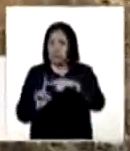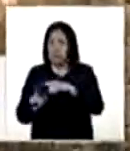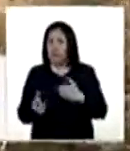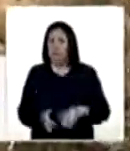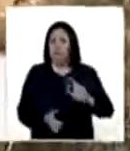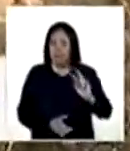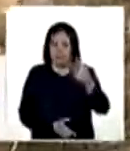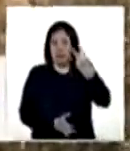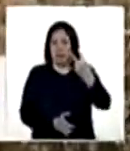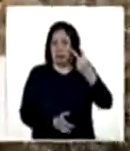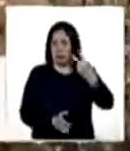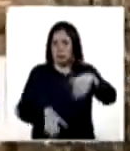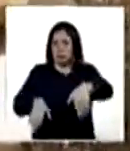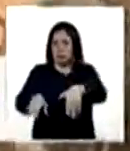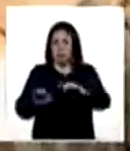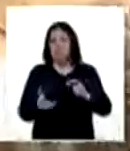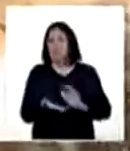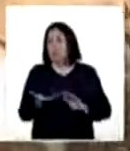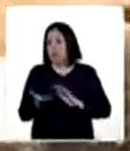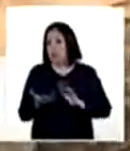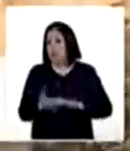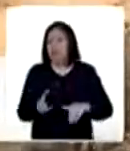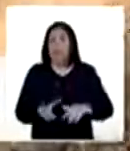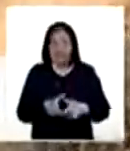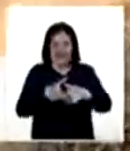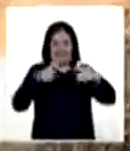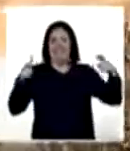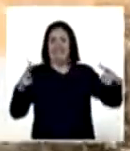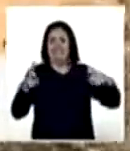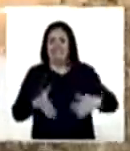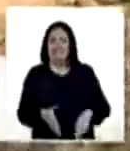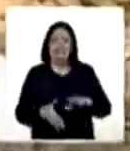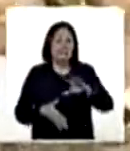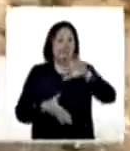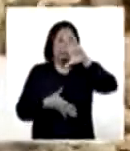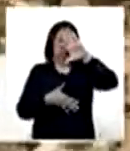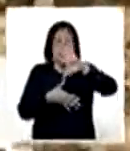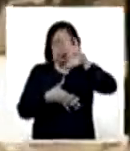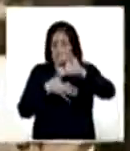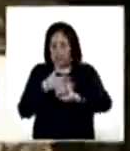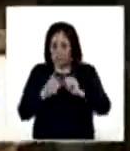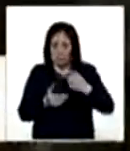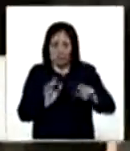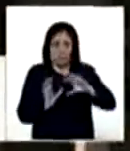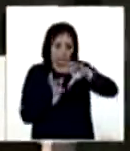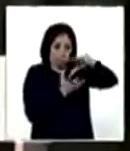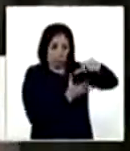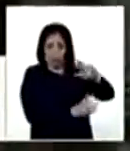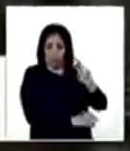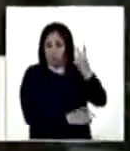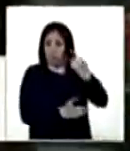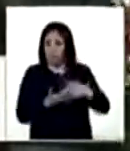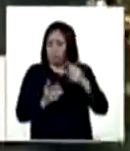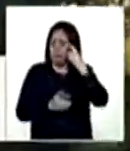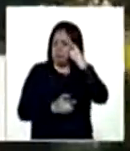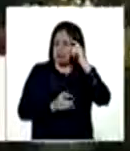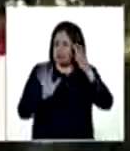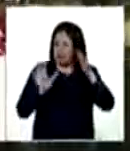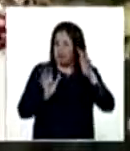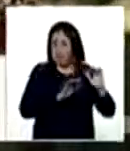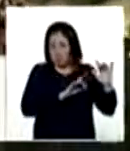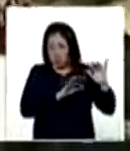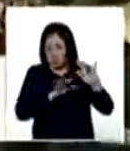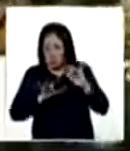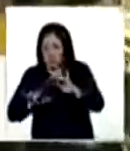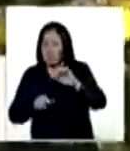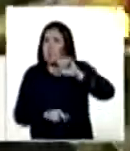de Sudamérica, perdón, el más grande de Sudamérica y el segundo más grande del mundo. Se calcula que hoy vendrán 1 millón de personas a visitar a